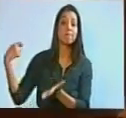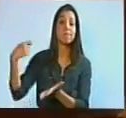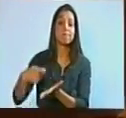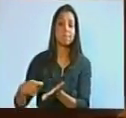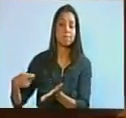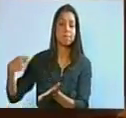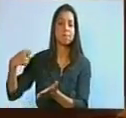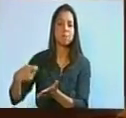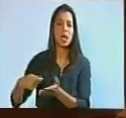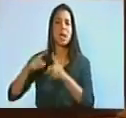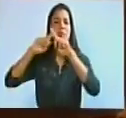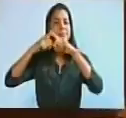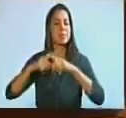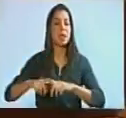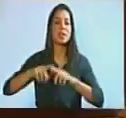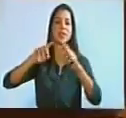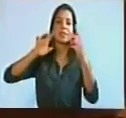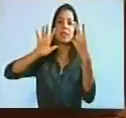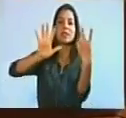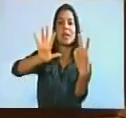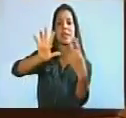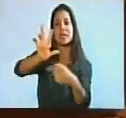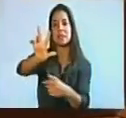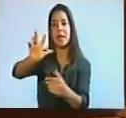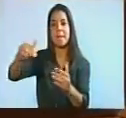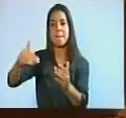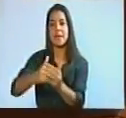la cantidad de